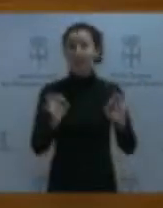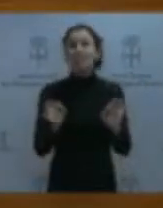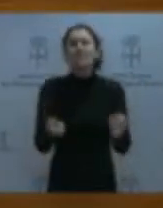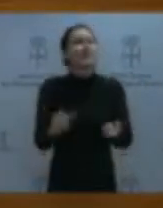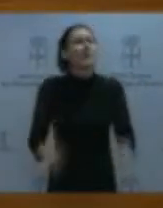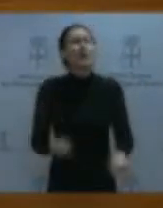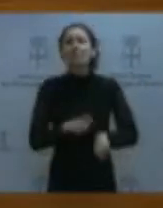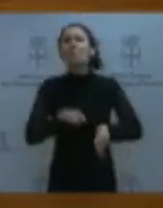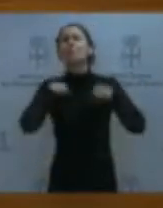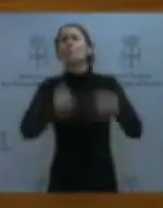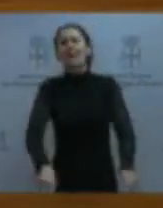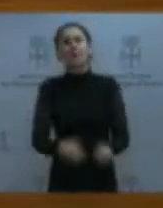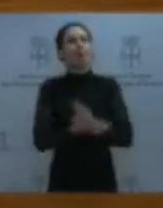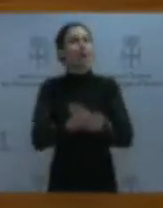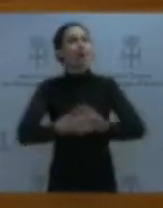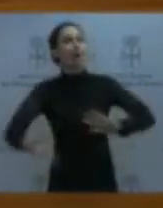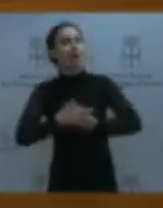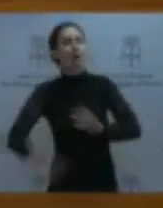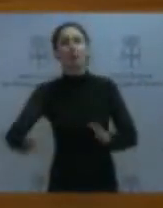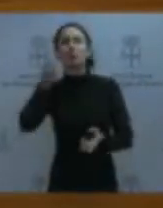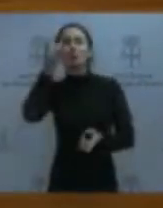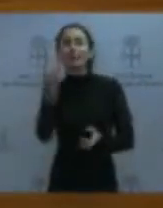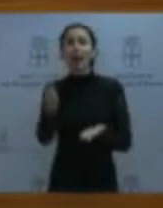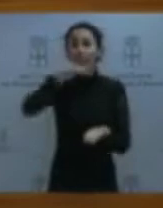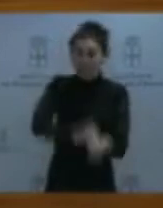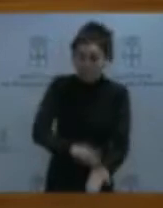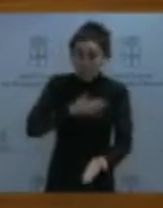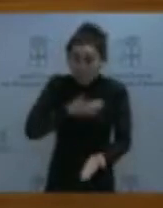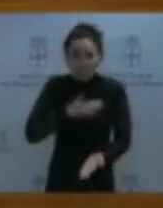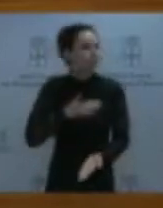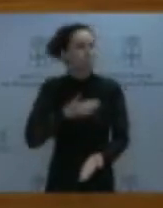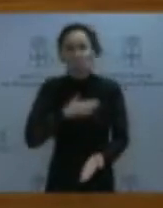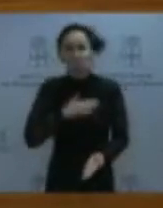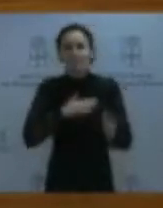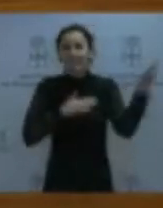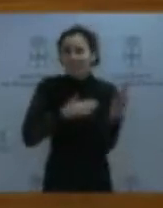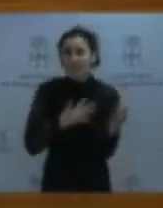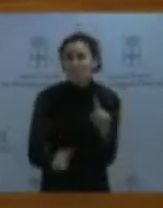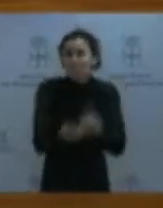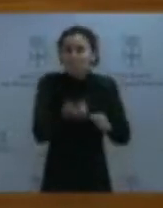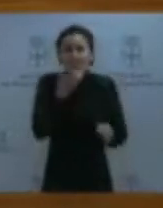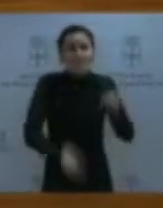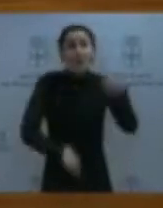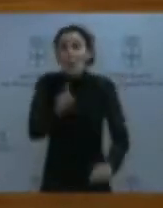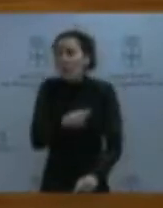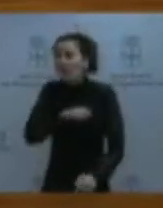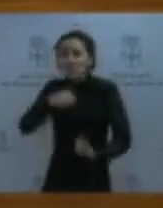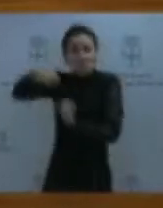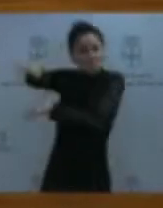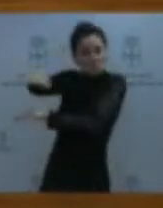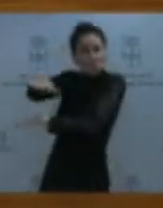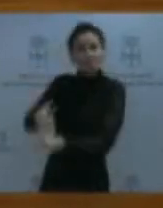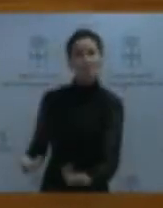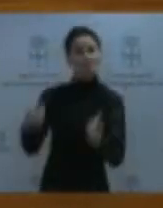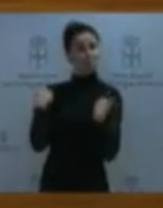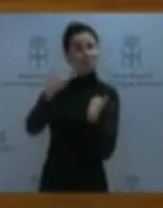el tiempo aquí hablando de cosas que no están en nuestras manos. Eso habrá que resolverlo, si es que lo resuelven los gobiernos de España, los sistemas de competencia